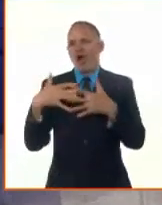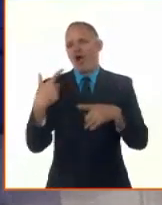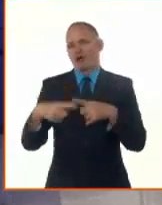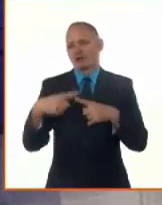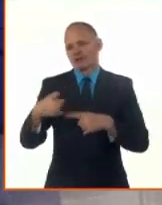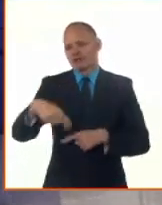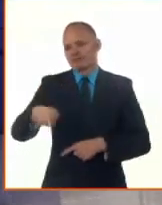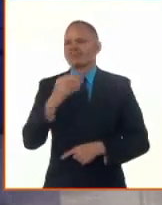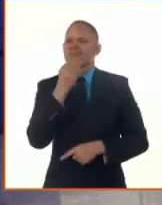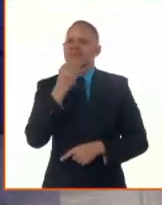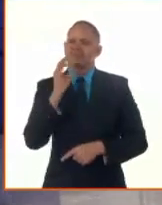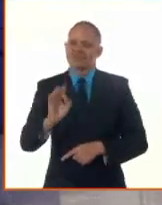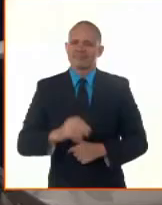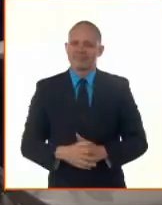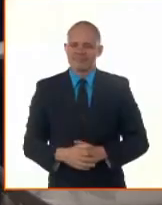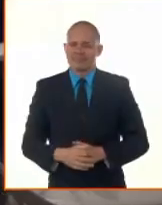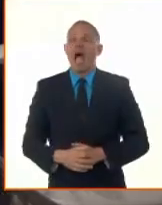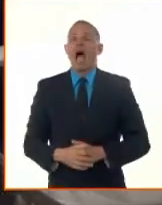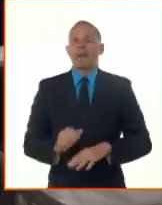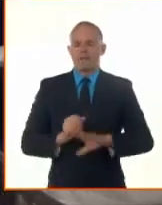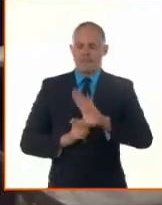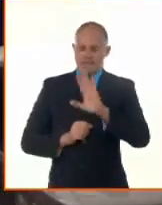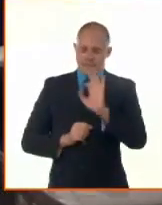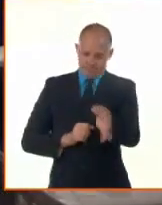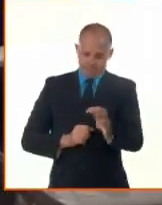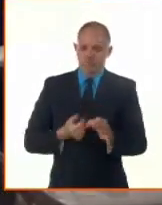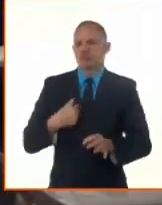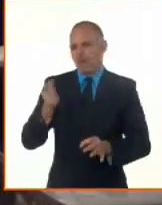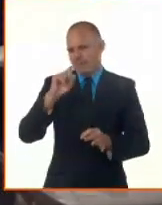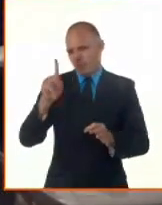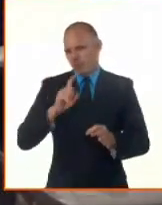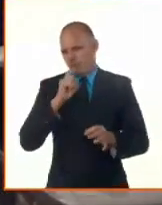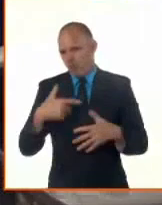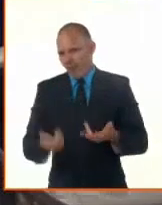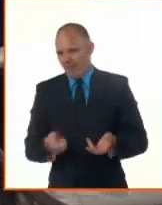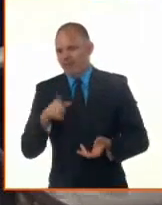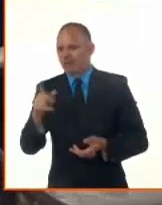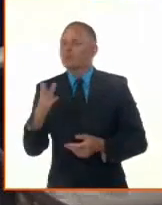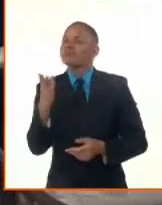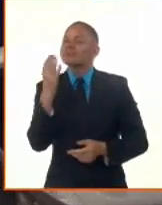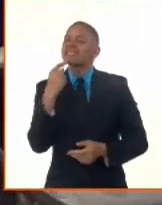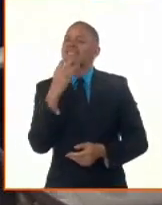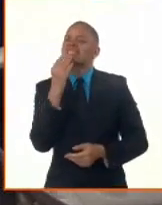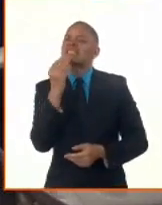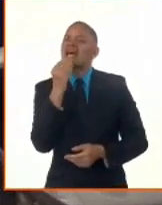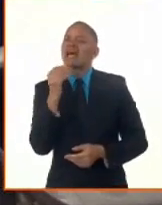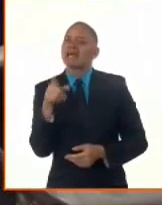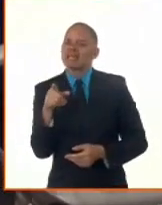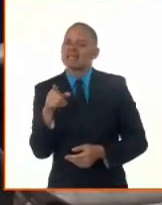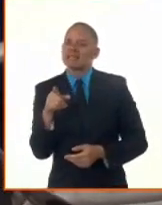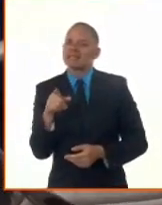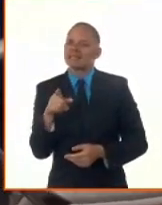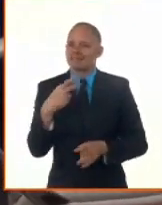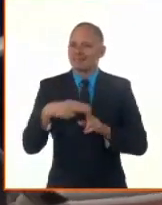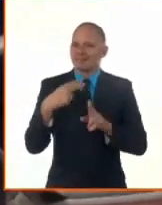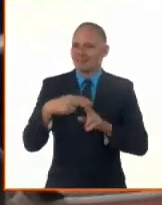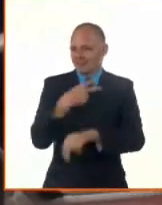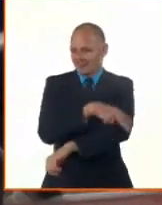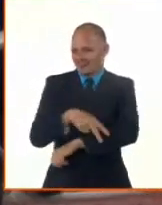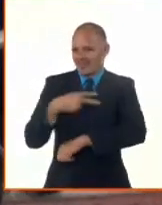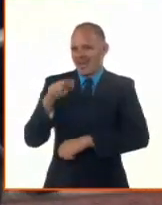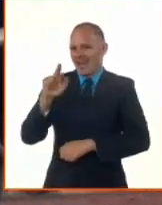preguntarle sobre Israel es decir con esta nueva dinámica cómo quedan algunos países de la región específicamente